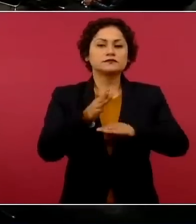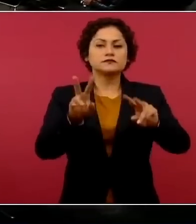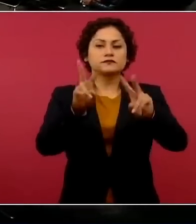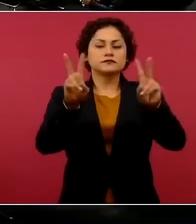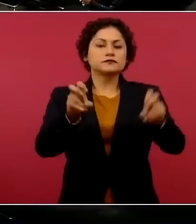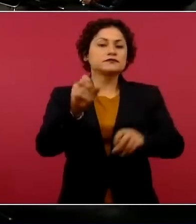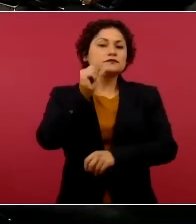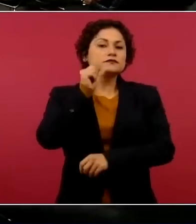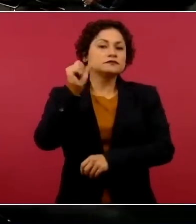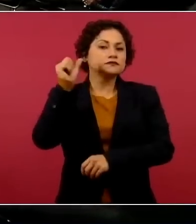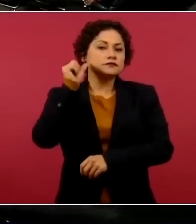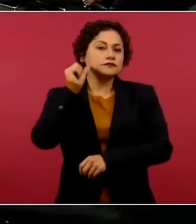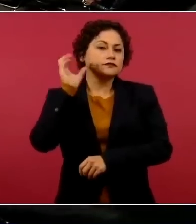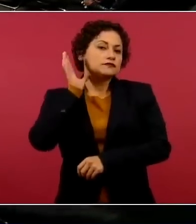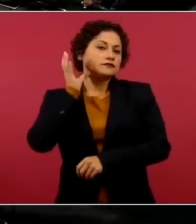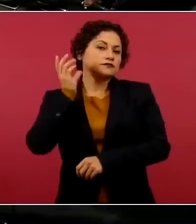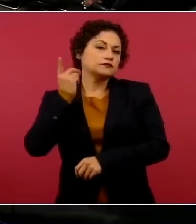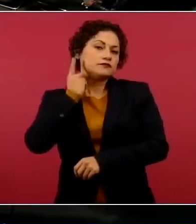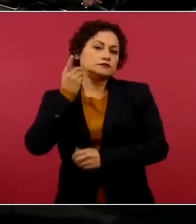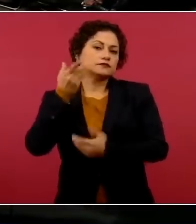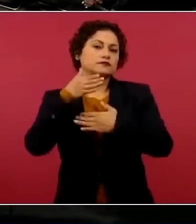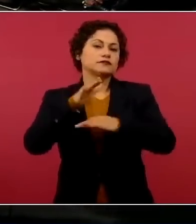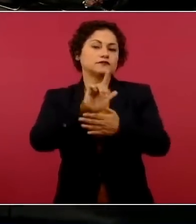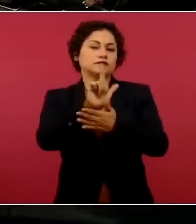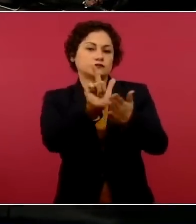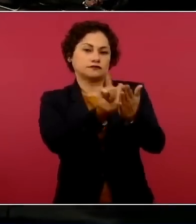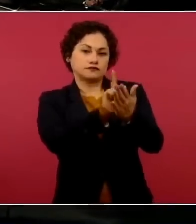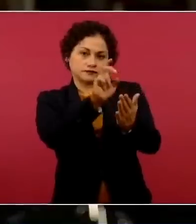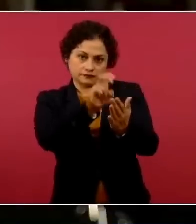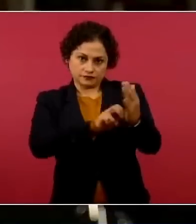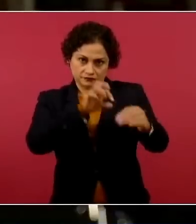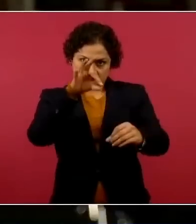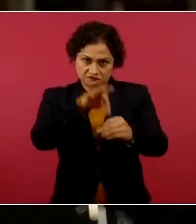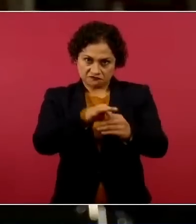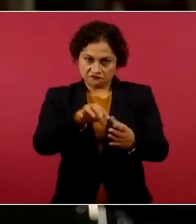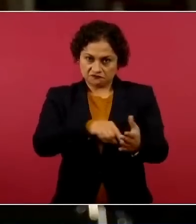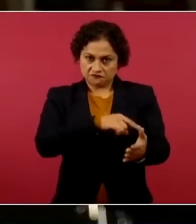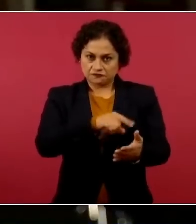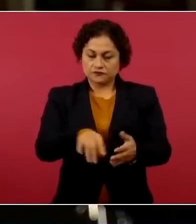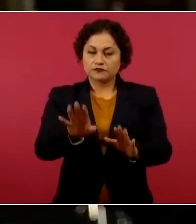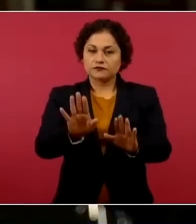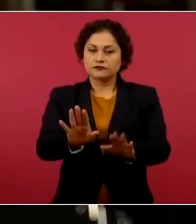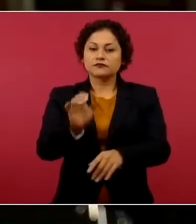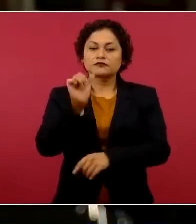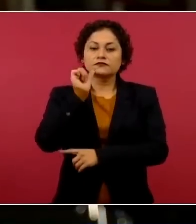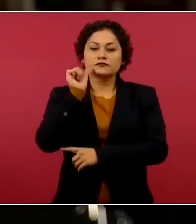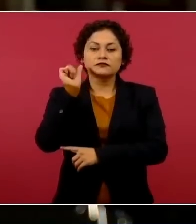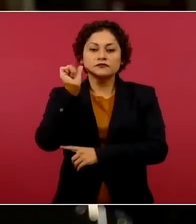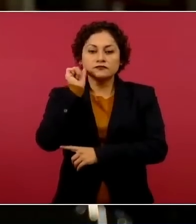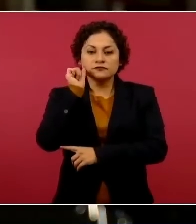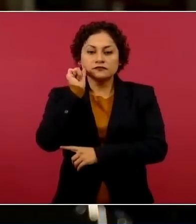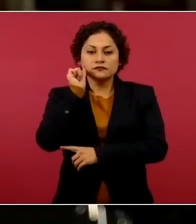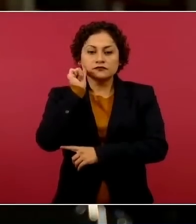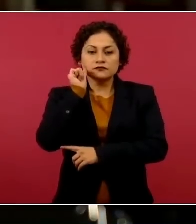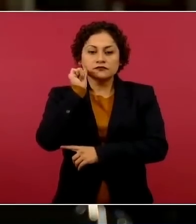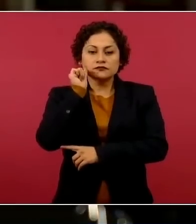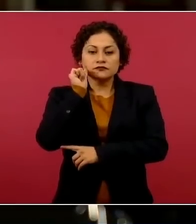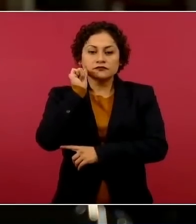reforma, bueno, del plan B electoral. Si bien salió del paquete lo que tenía que